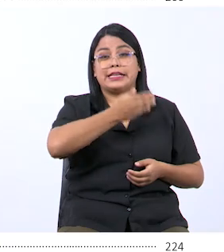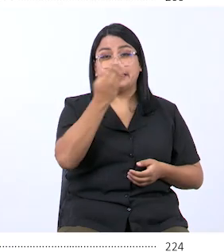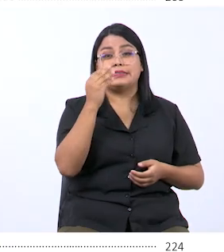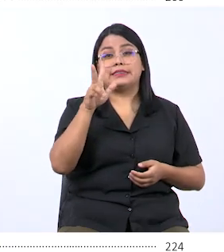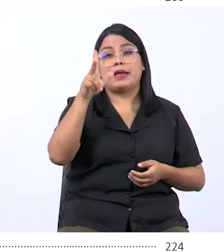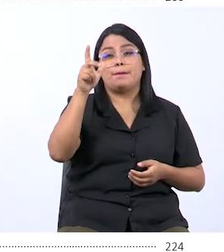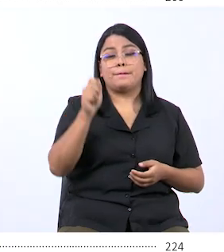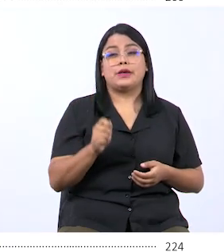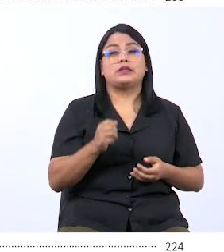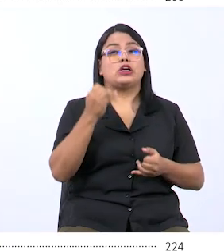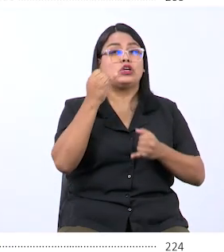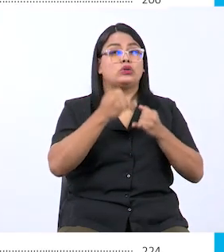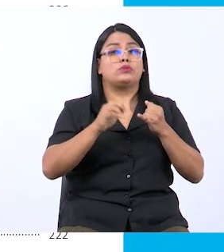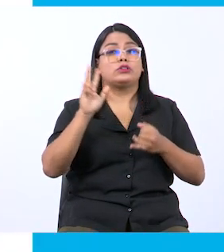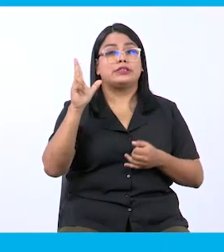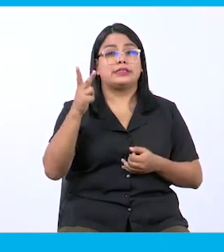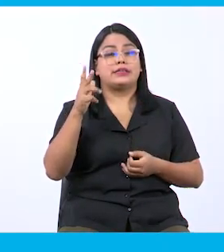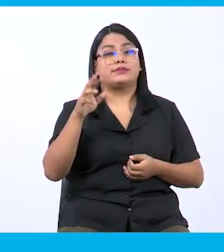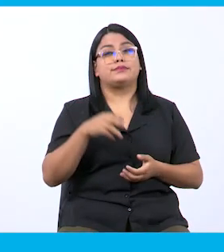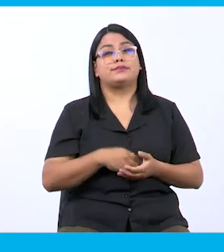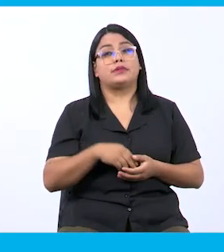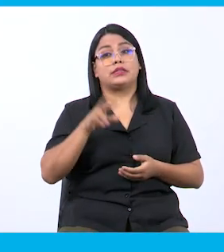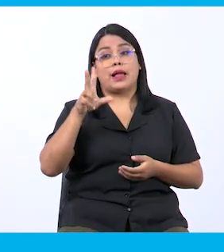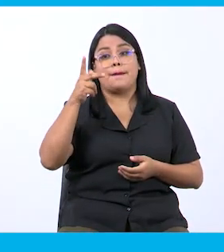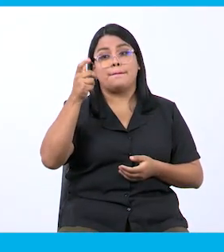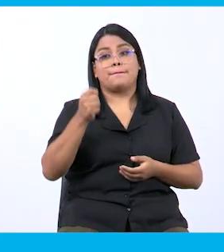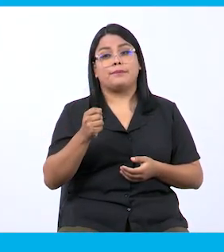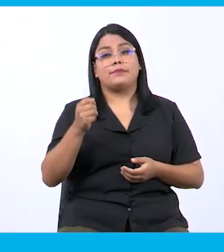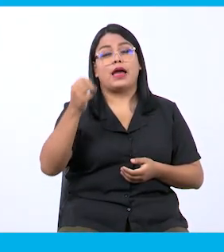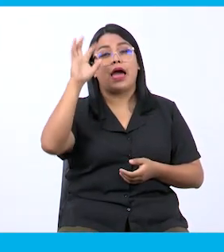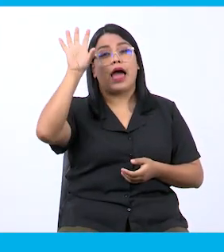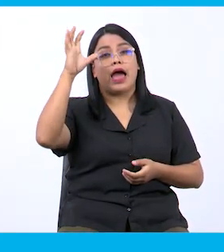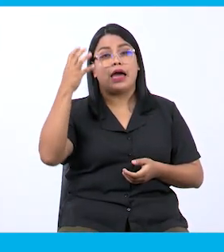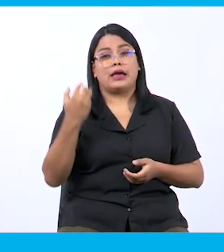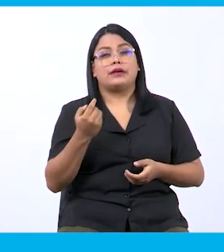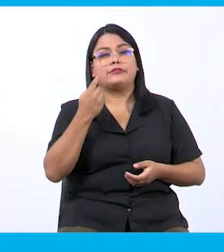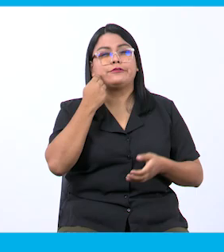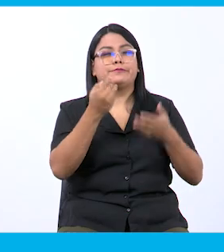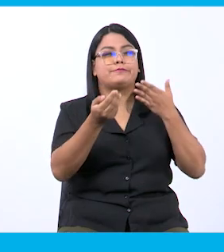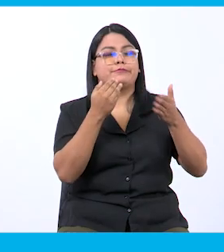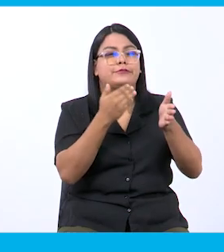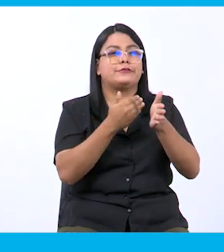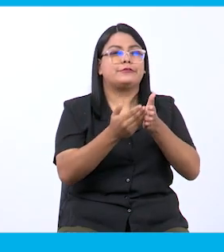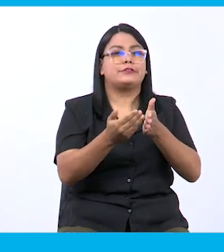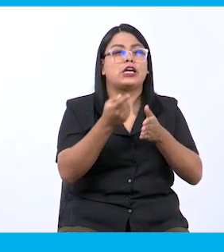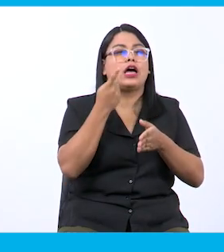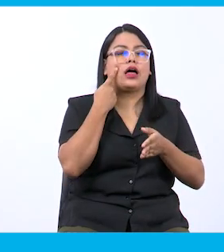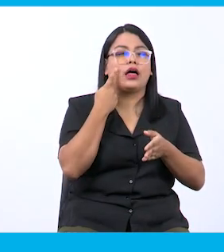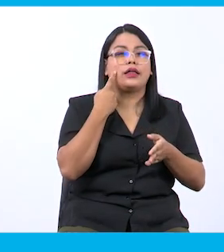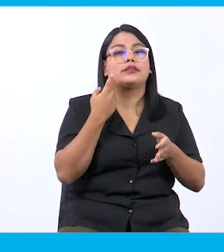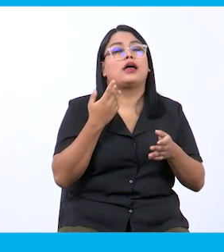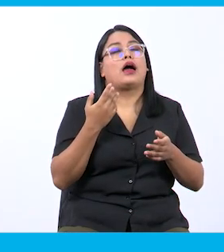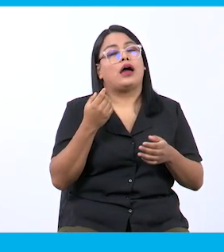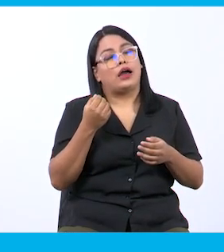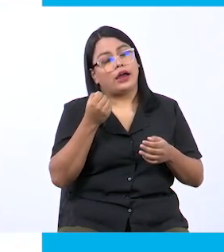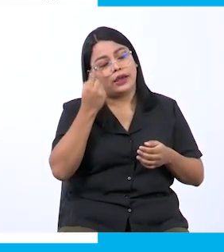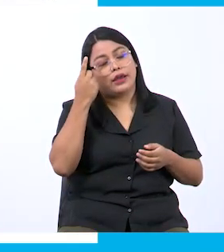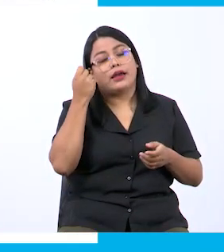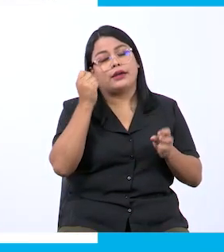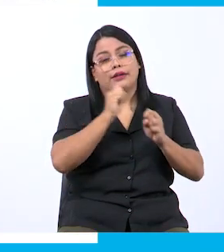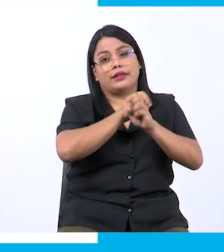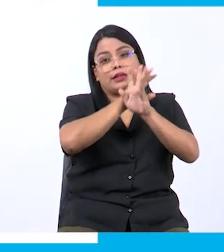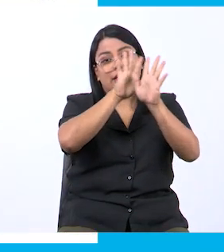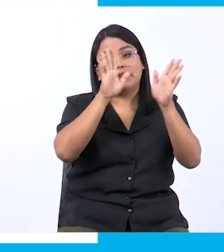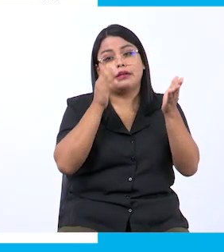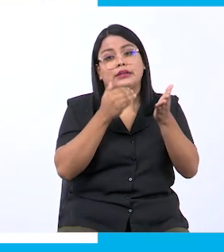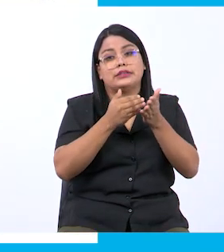celeste y el tercer trimestre con el anaranjado. Esto permite identificar dónde inicia y dónde finaliza. De manera